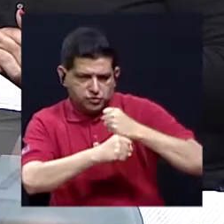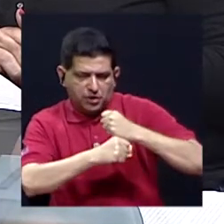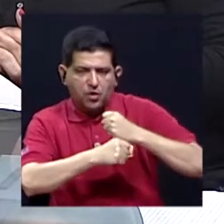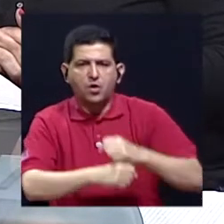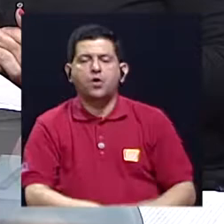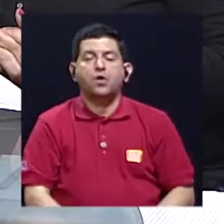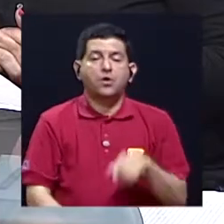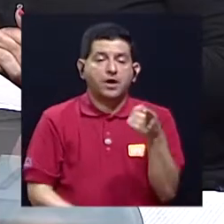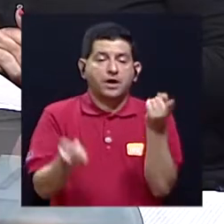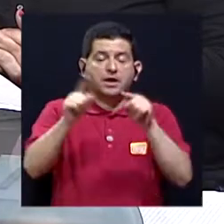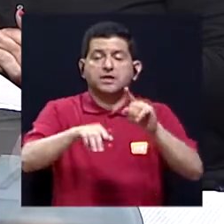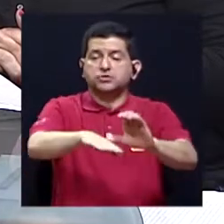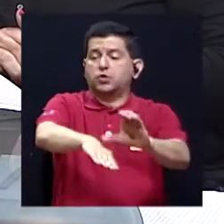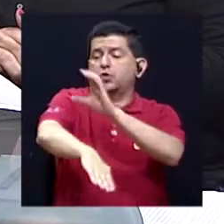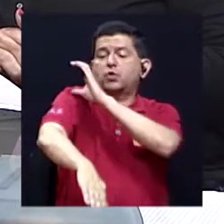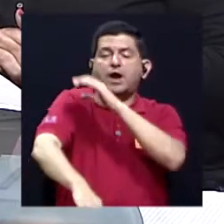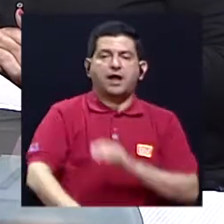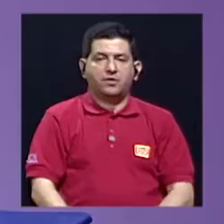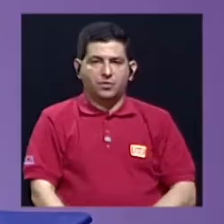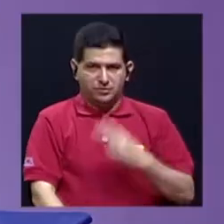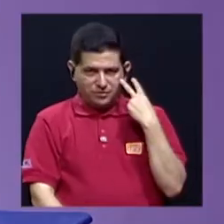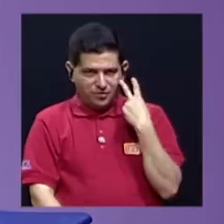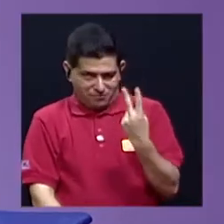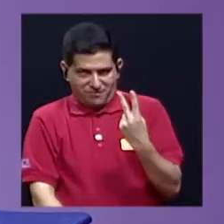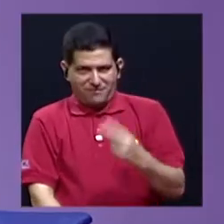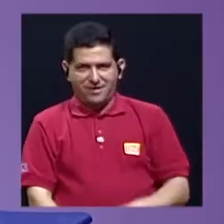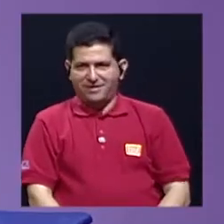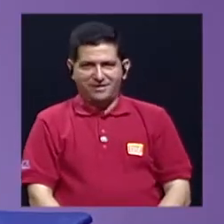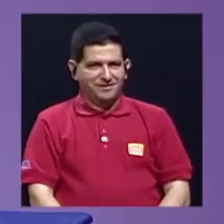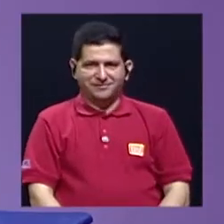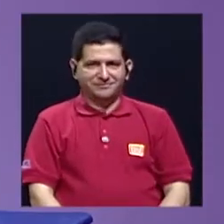de la Municipalidad de Coronado. Como vemos, no son